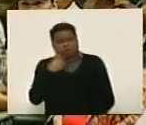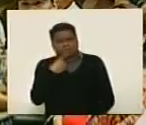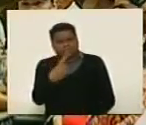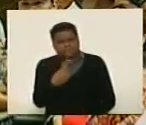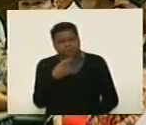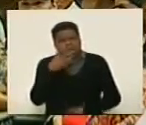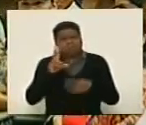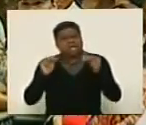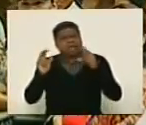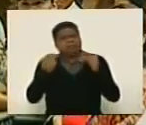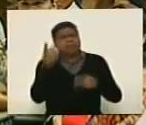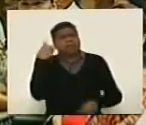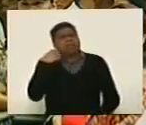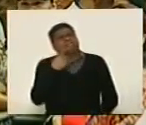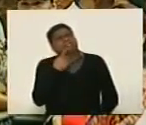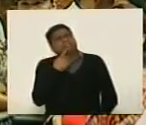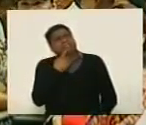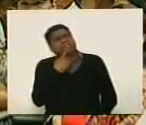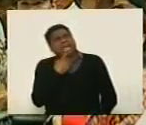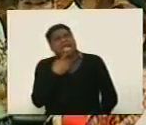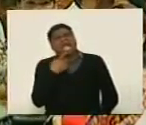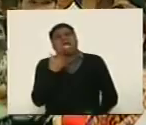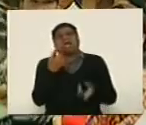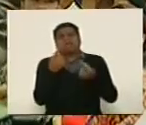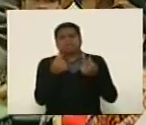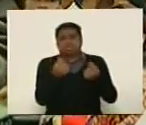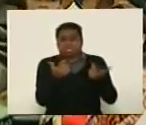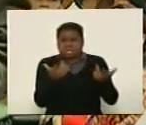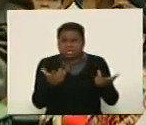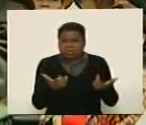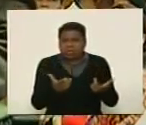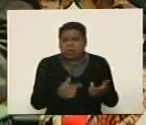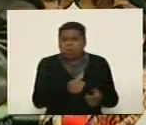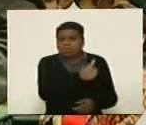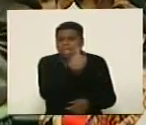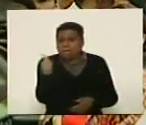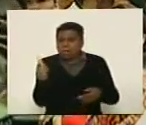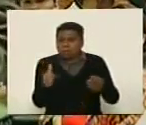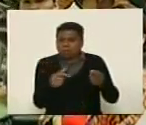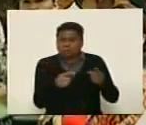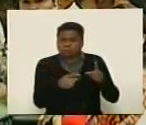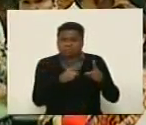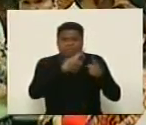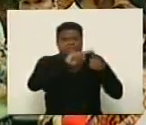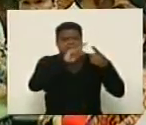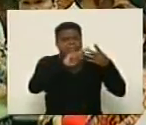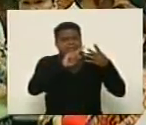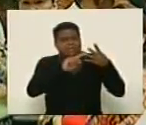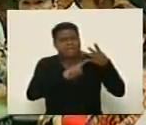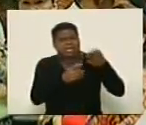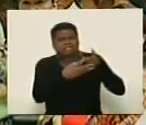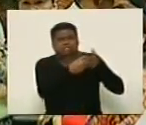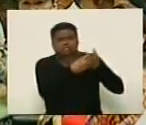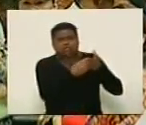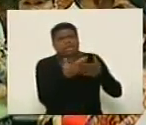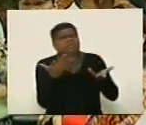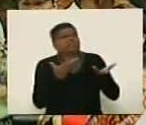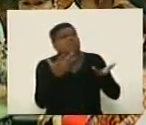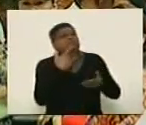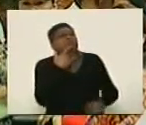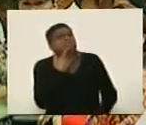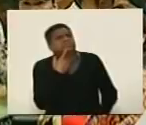habló de la acupuntura financiera, que cada dólar que entraba al país teníamos que ver exactamente hacia dónde